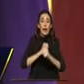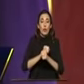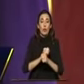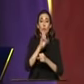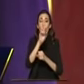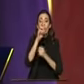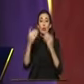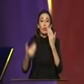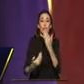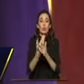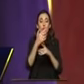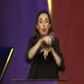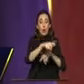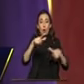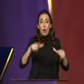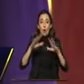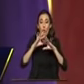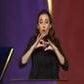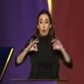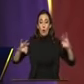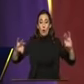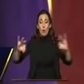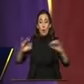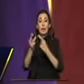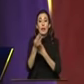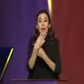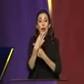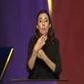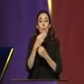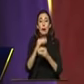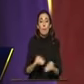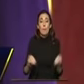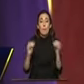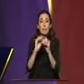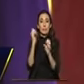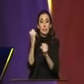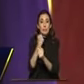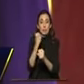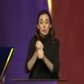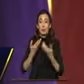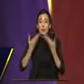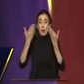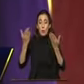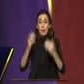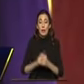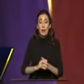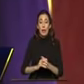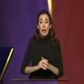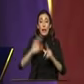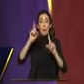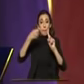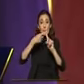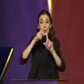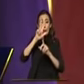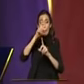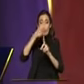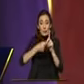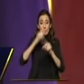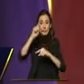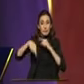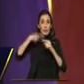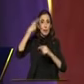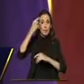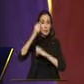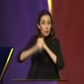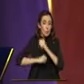nuevos espacios en la banda, generando miles y miles de empleos. Para el primer trimestre del próximo año estará